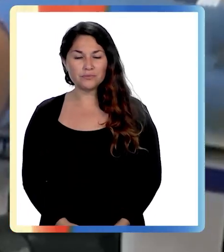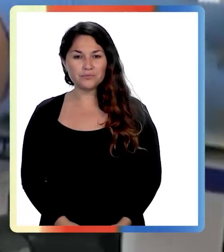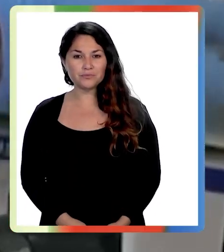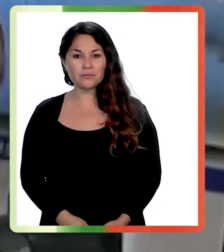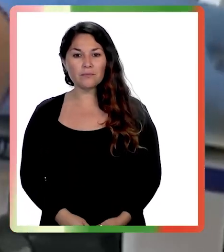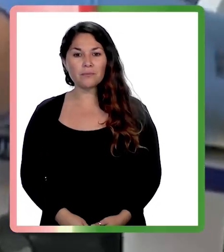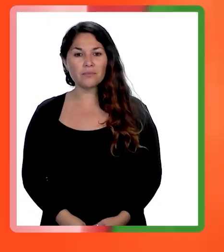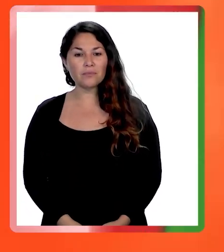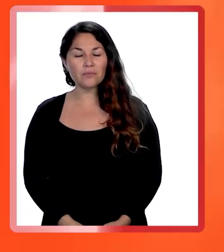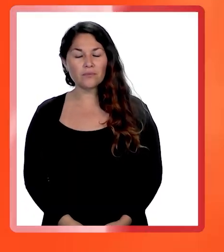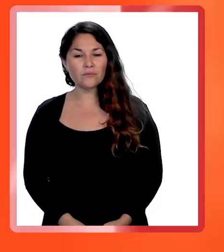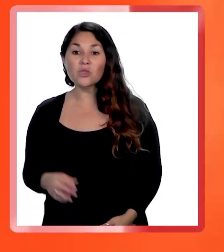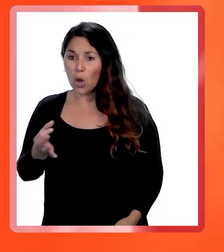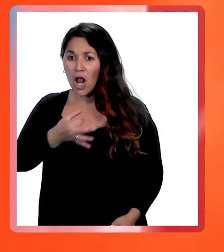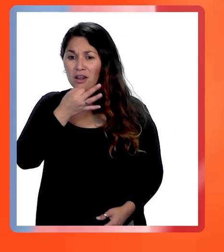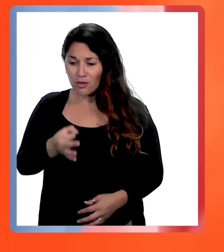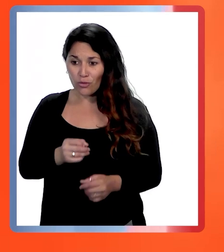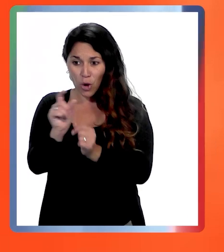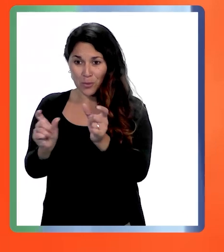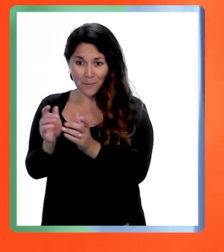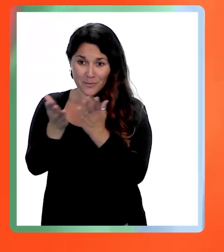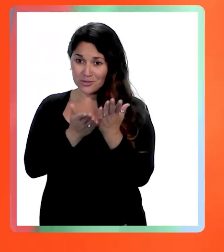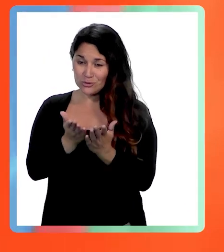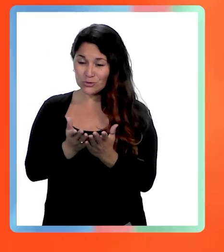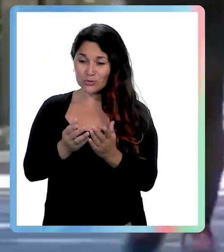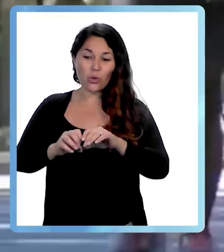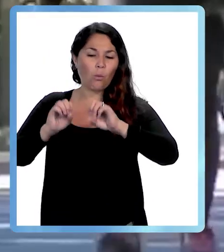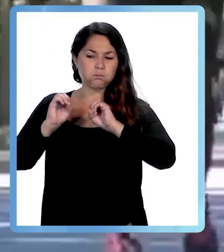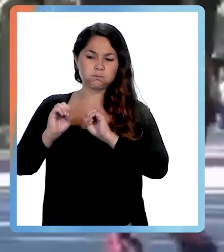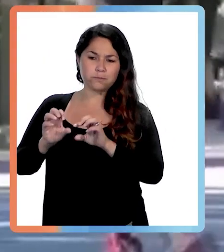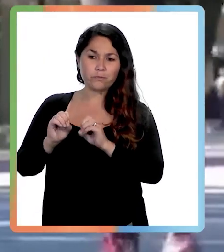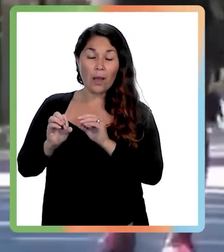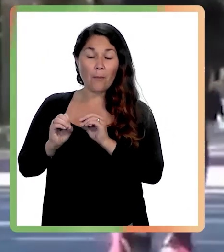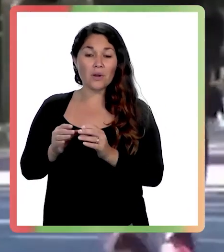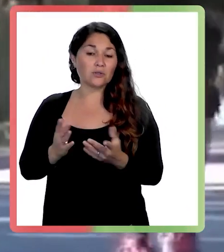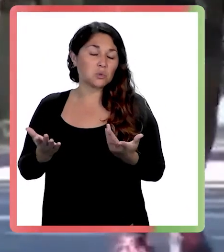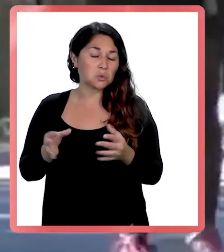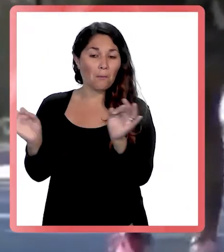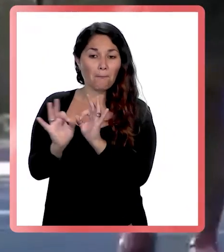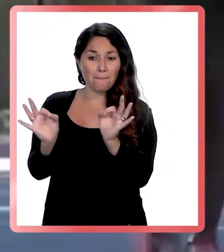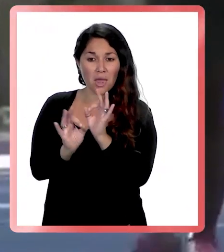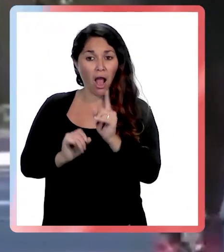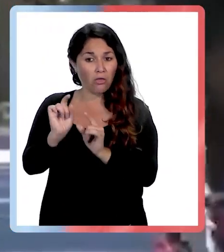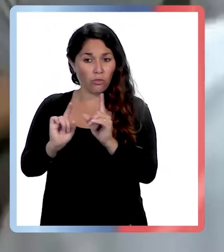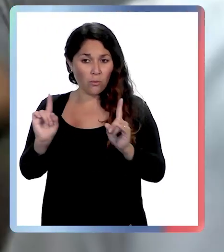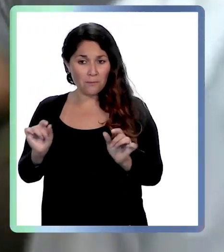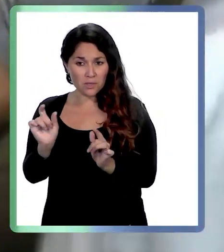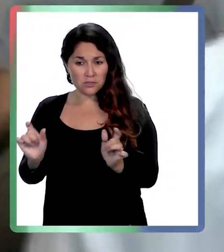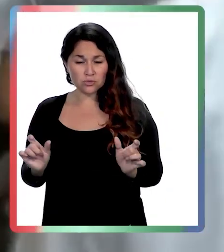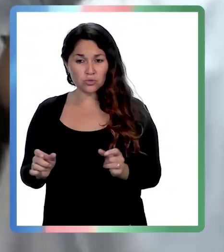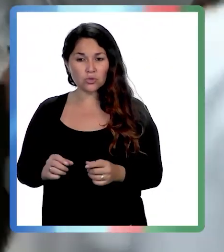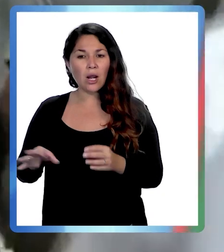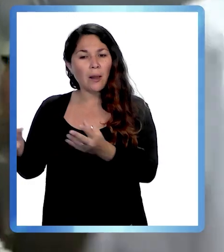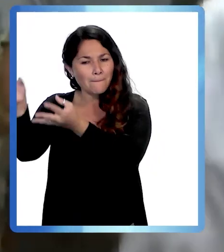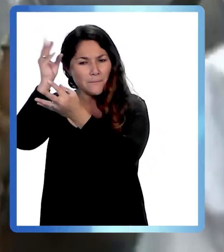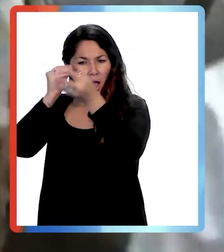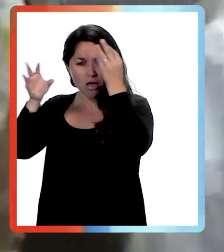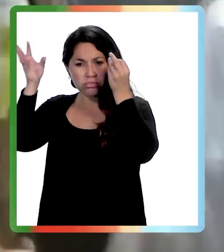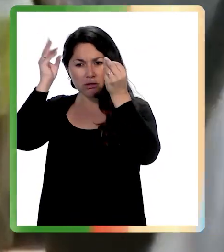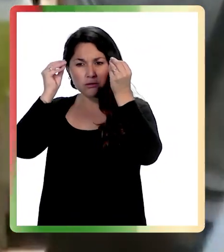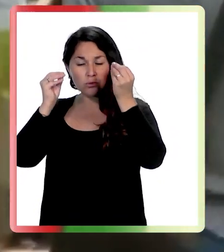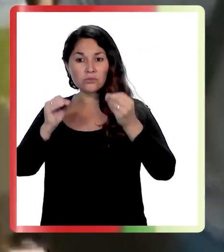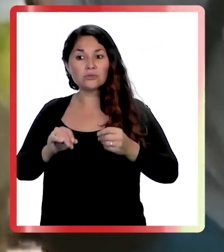yo siempre le digo a mis alumnos, cuando tengo la posibilidad de enseñar o explicarle a alguien que está en formación